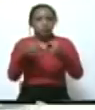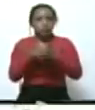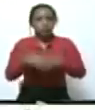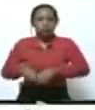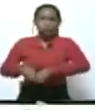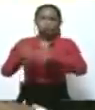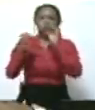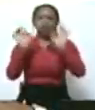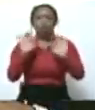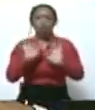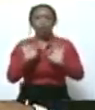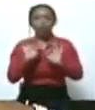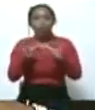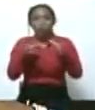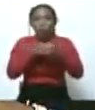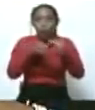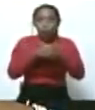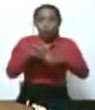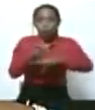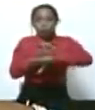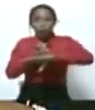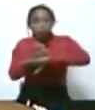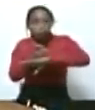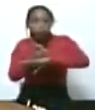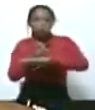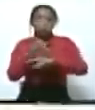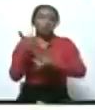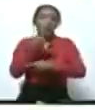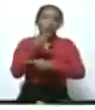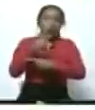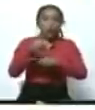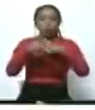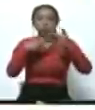indestructible entre partido y gobierno, ¿no? Que seamos capaces de